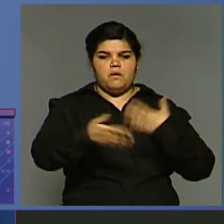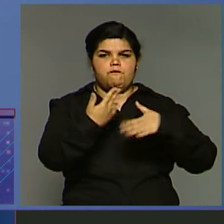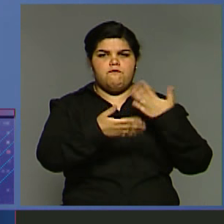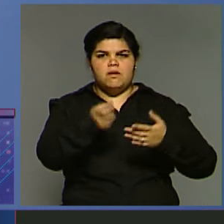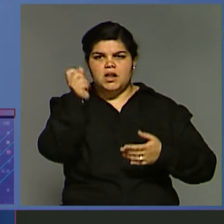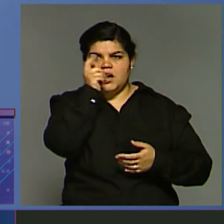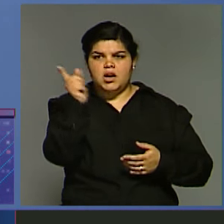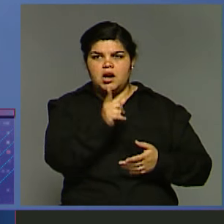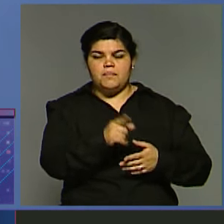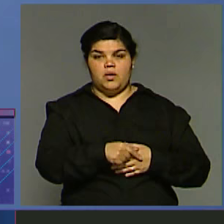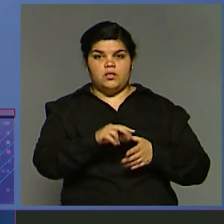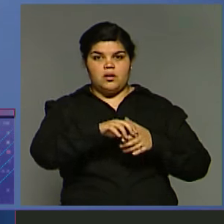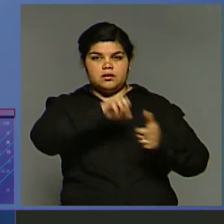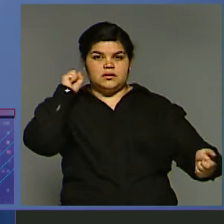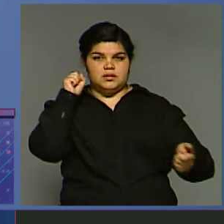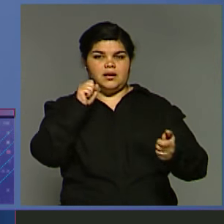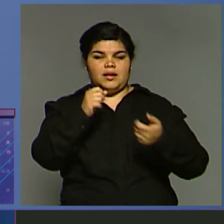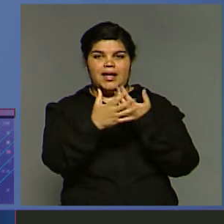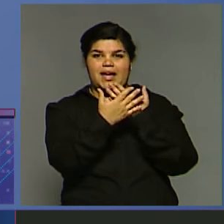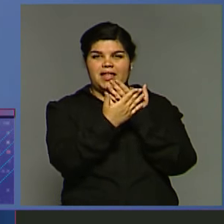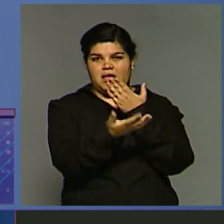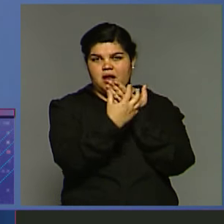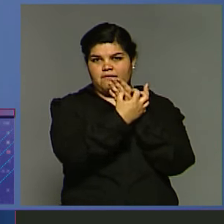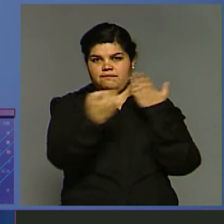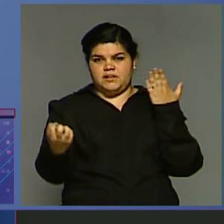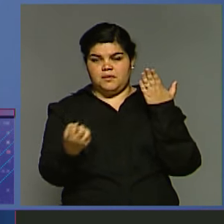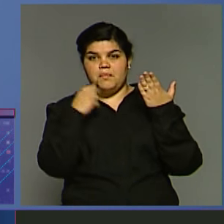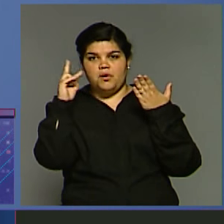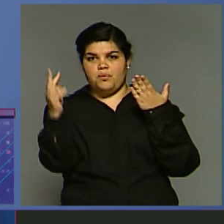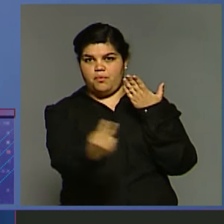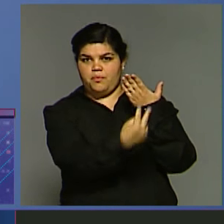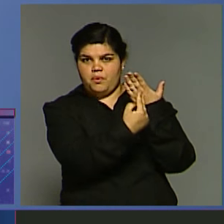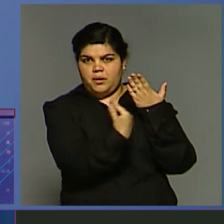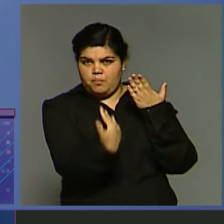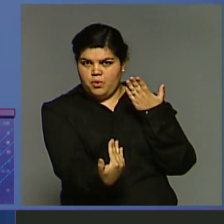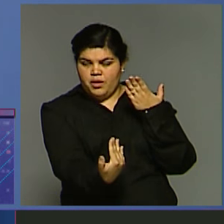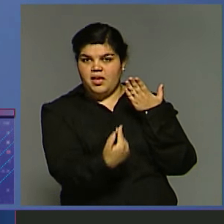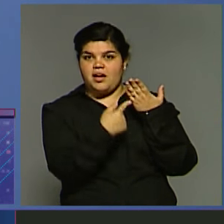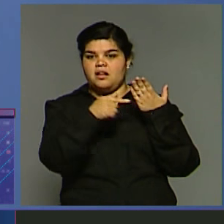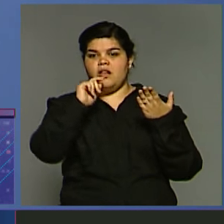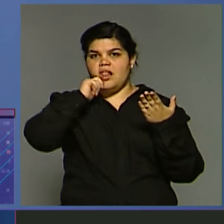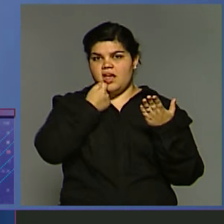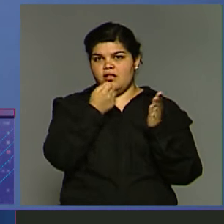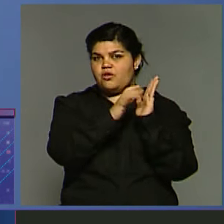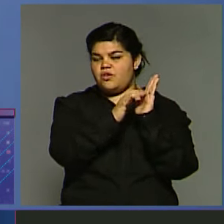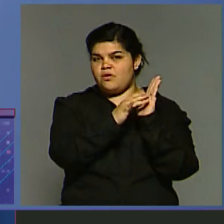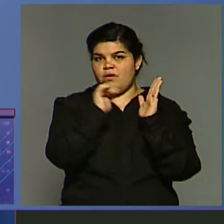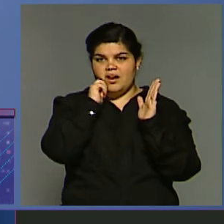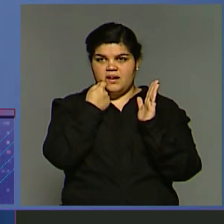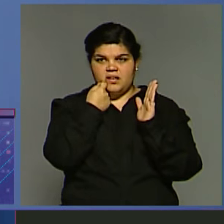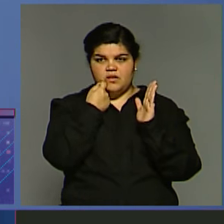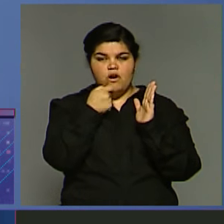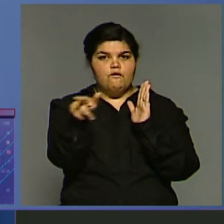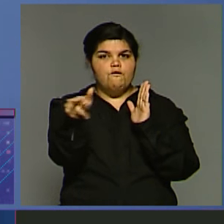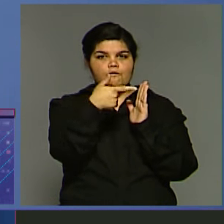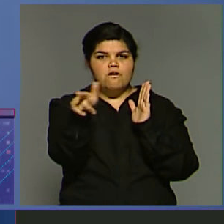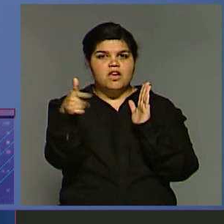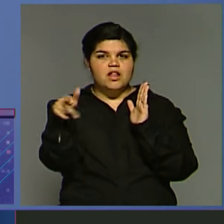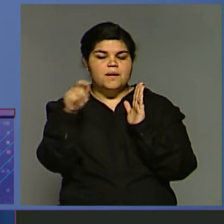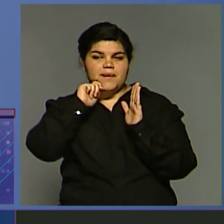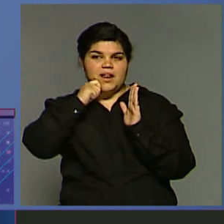Ahí le estoy sacando la tapa para que lo vean de atrás. La verdad, el equipo está bueno. filma bastante